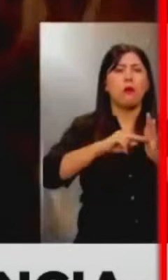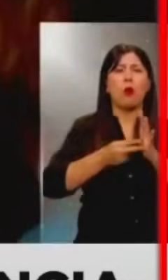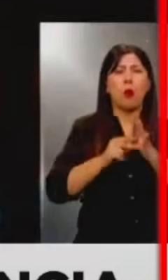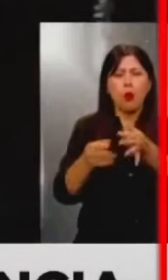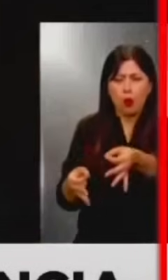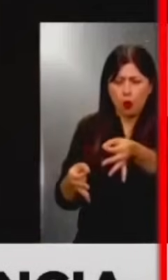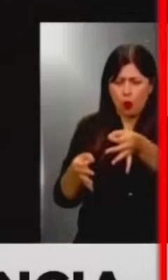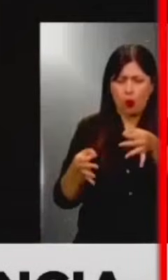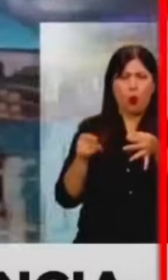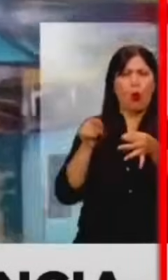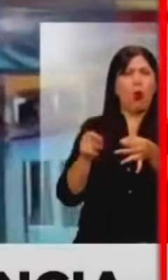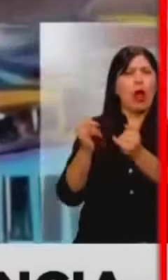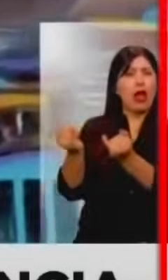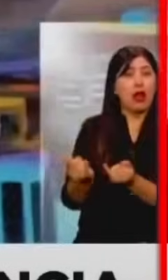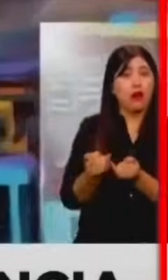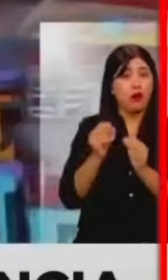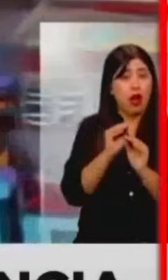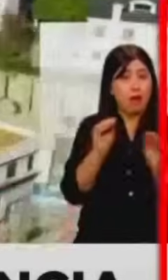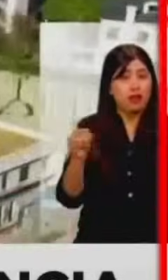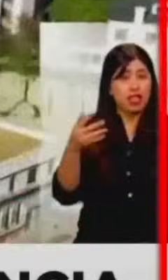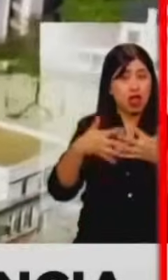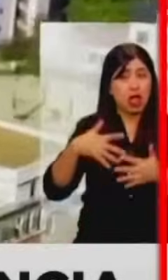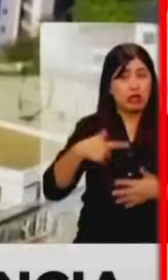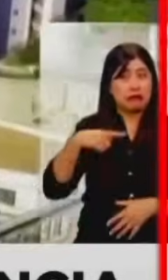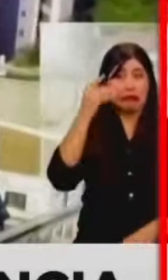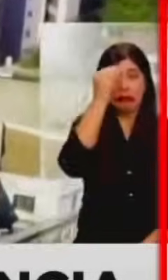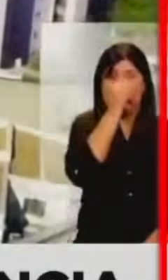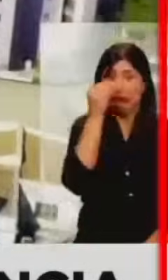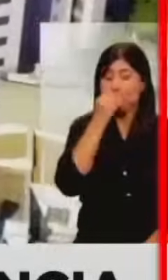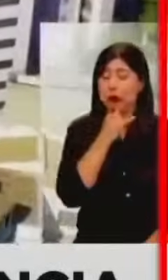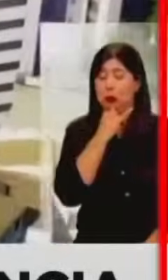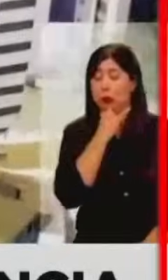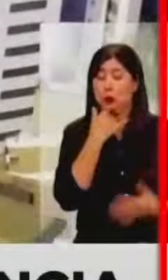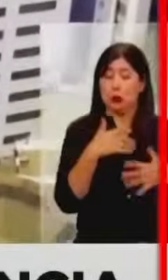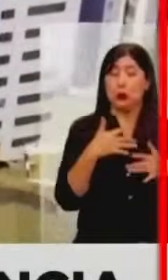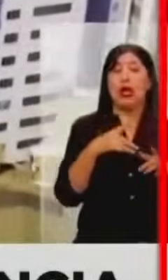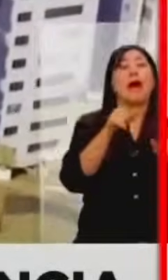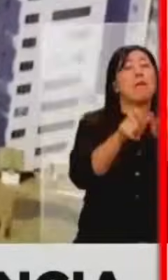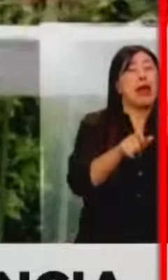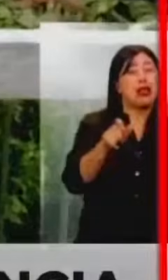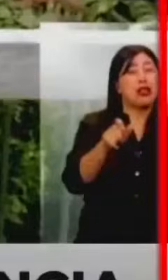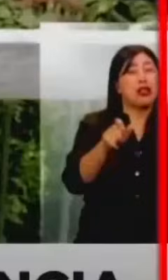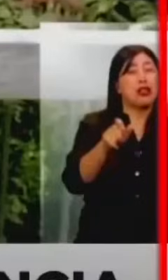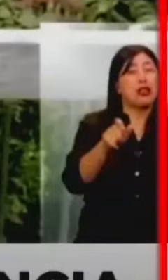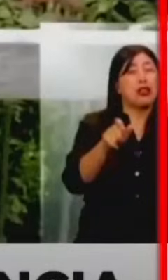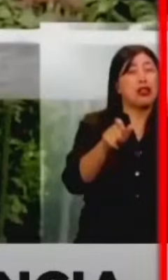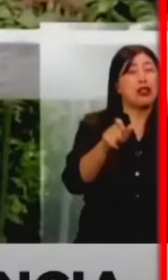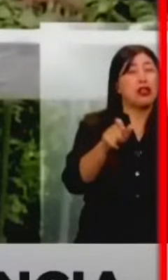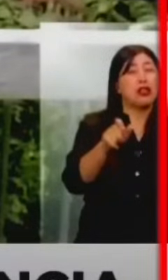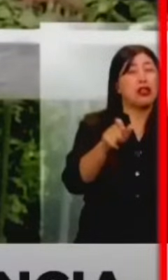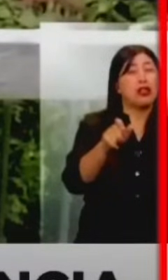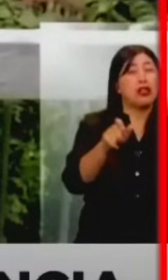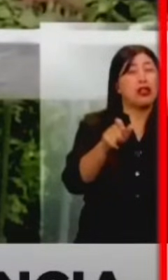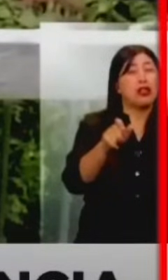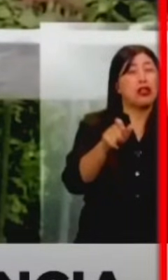informativo norteamericano que ha causado gran preocupación en los rubros hoteleros, gastronómicos y comerciales. Igual, a ver, esto ya